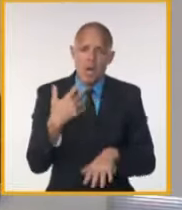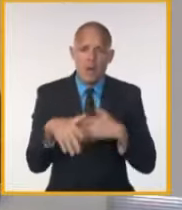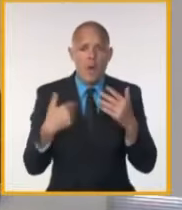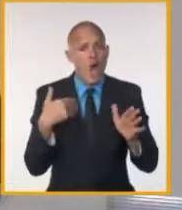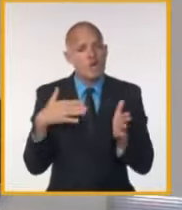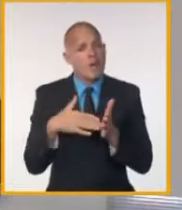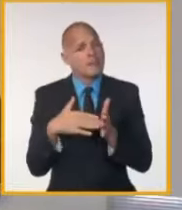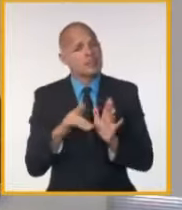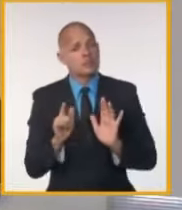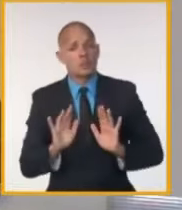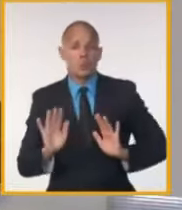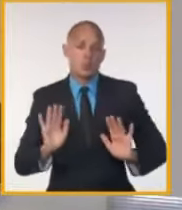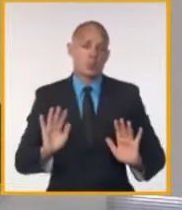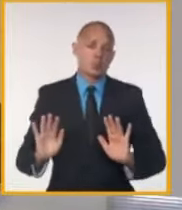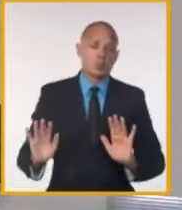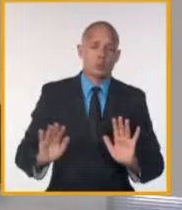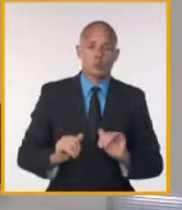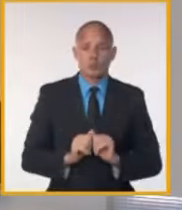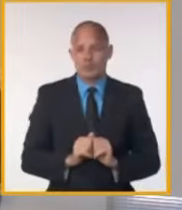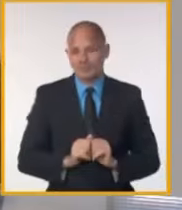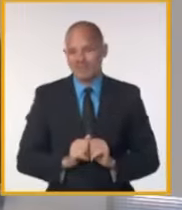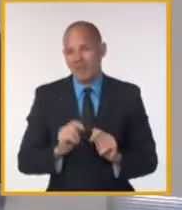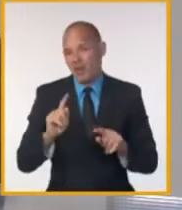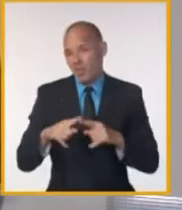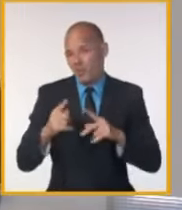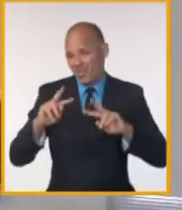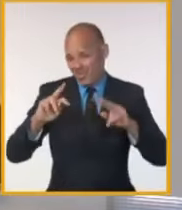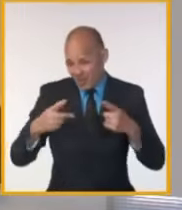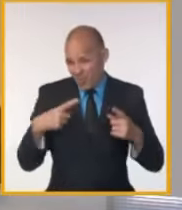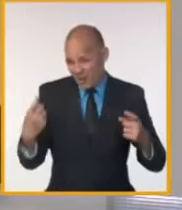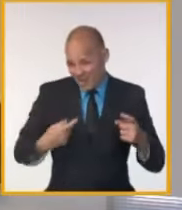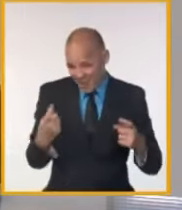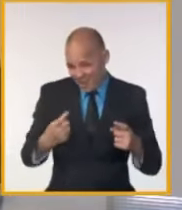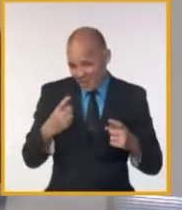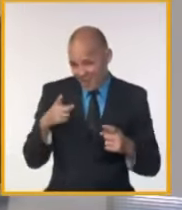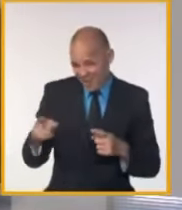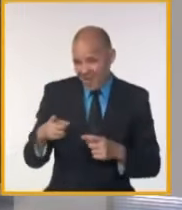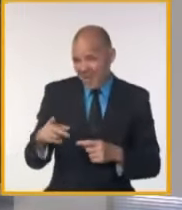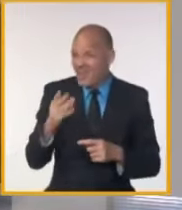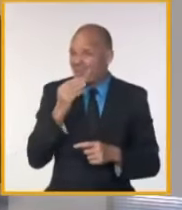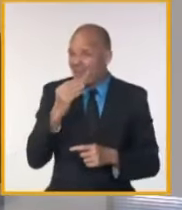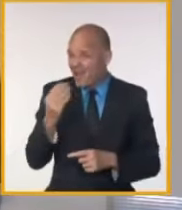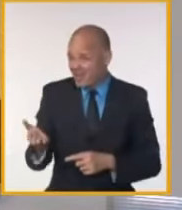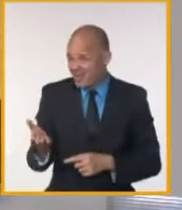no tener que lidiar una vez más con Israel pero Esto puede cambiar